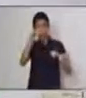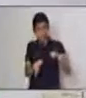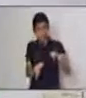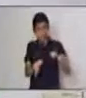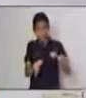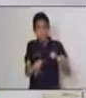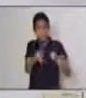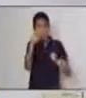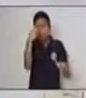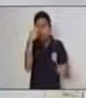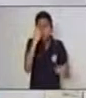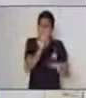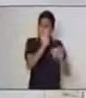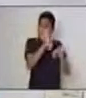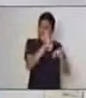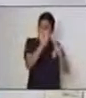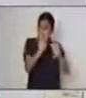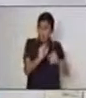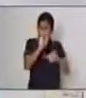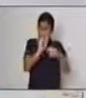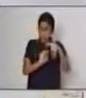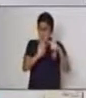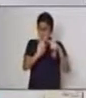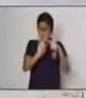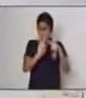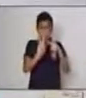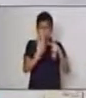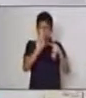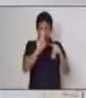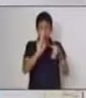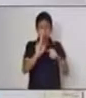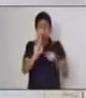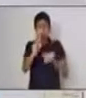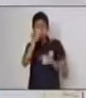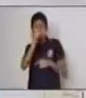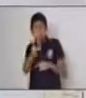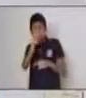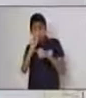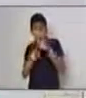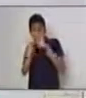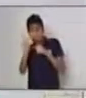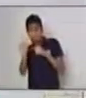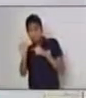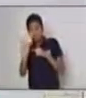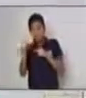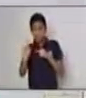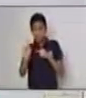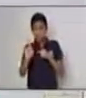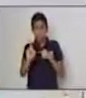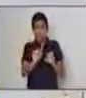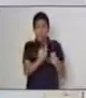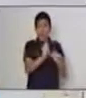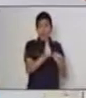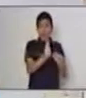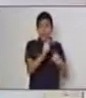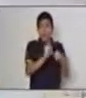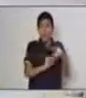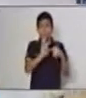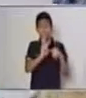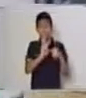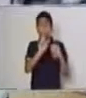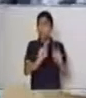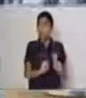2? No. 25, tampoco. ¿Es 15 múltiplo de 3? Sí.